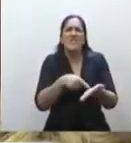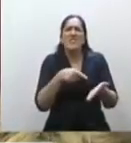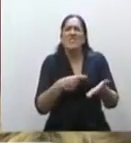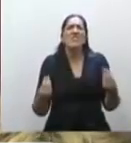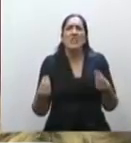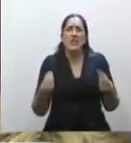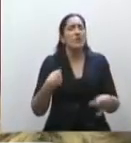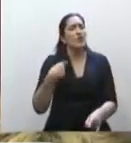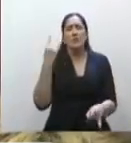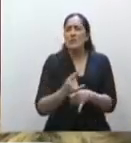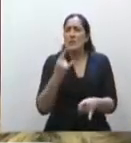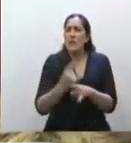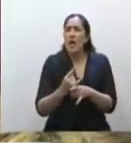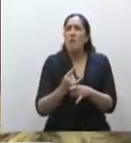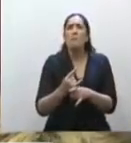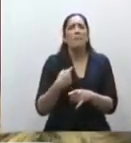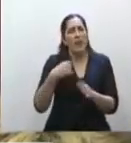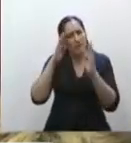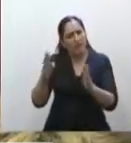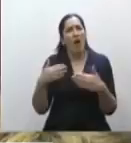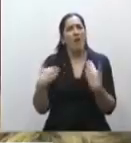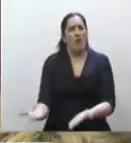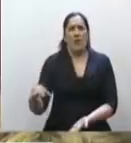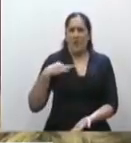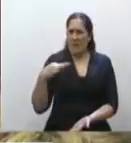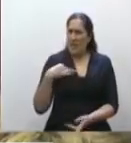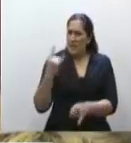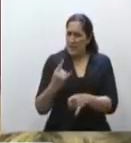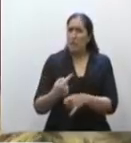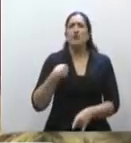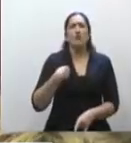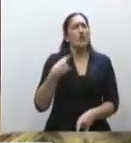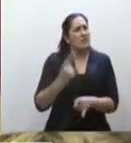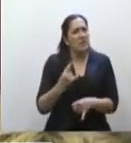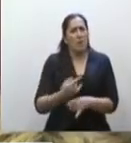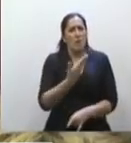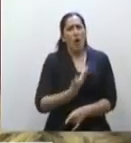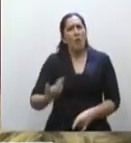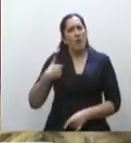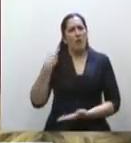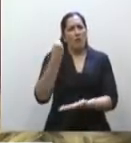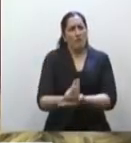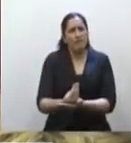he votado por la vida y he gobernado por y para la vida.